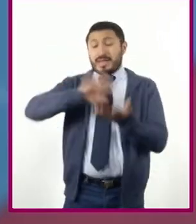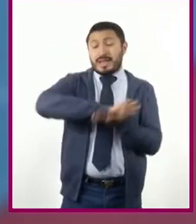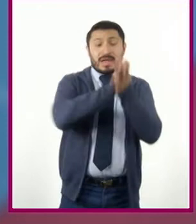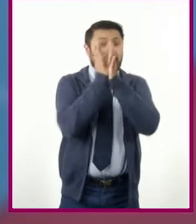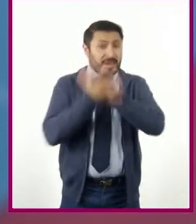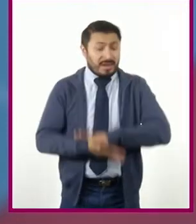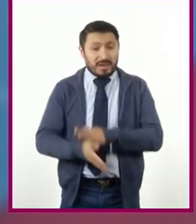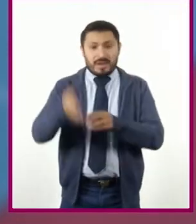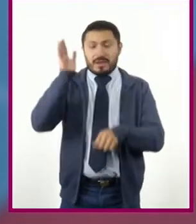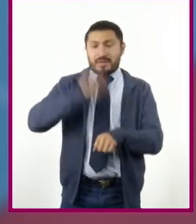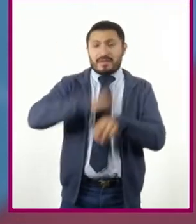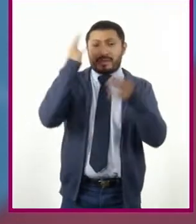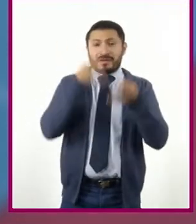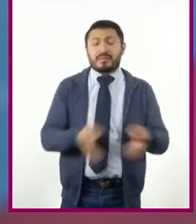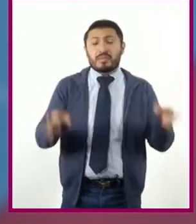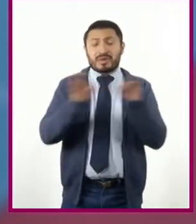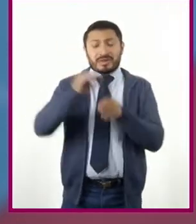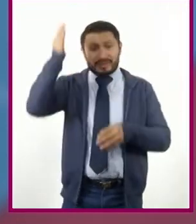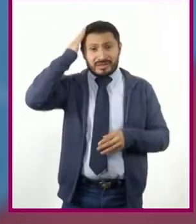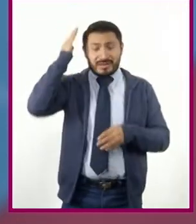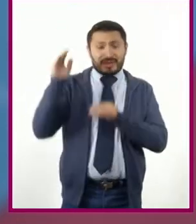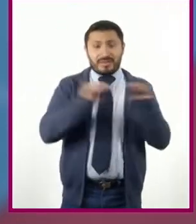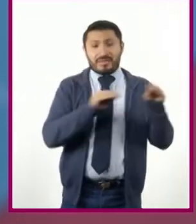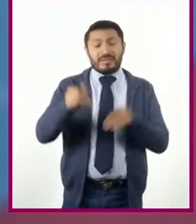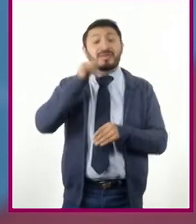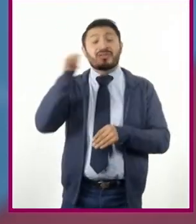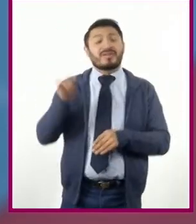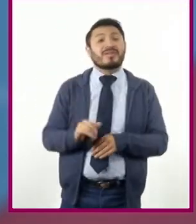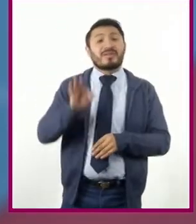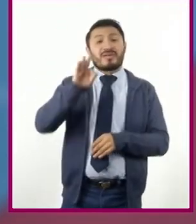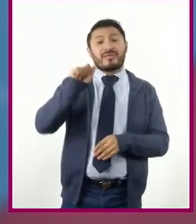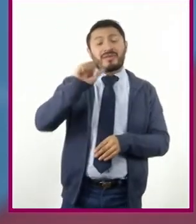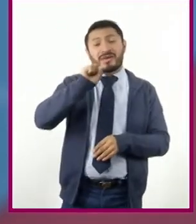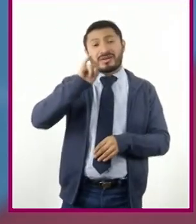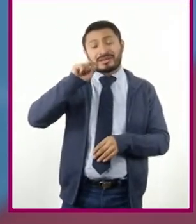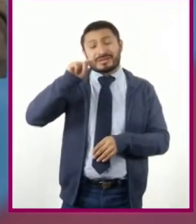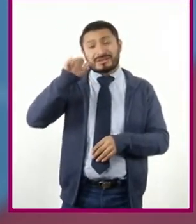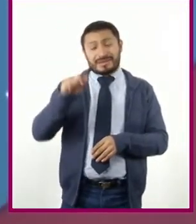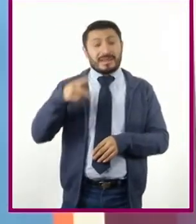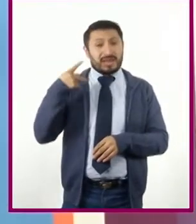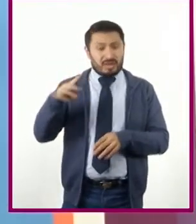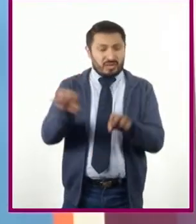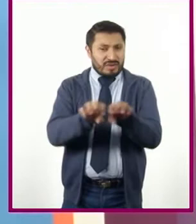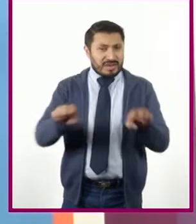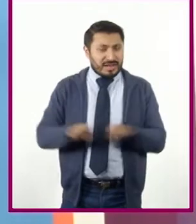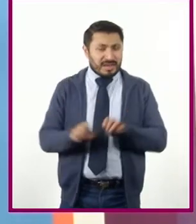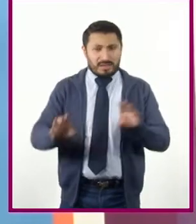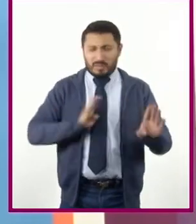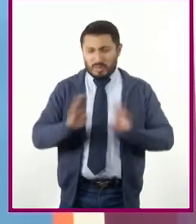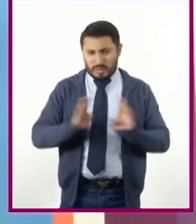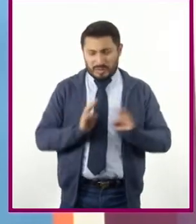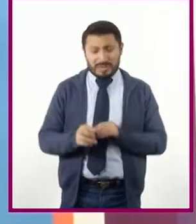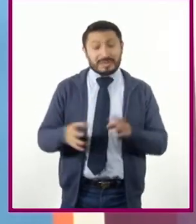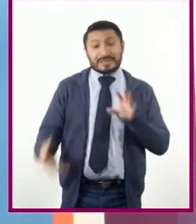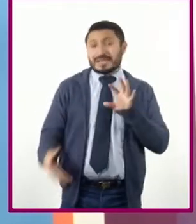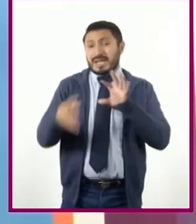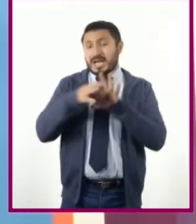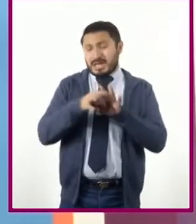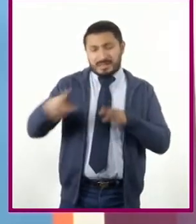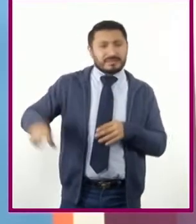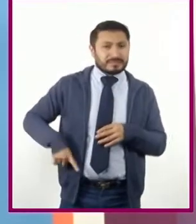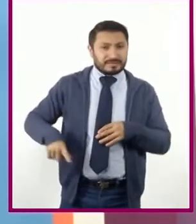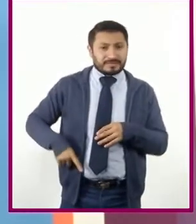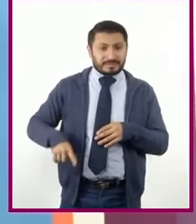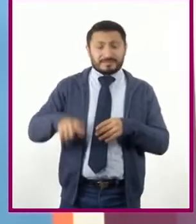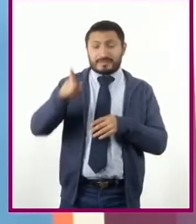el principal dirigente del movimiento fascista italiano a través de su Liga de Combate. En alianza con el gobierno,